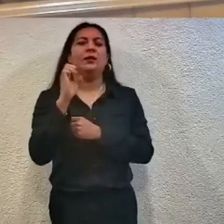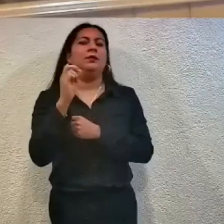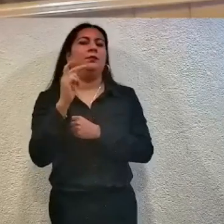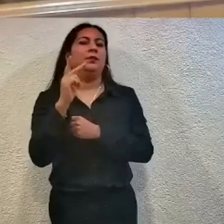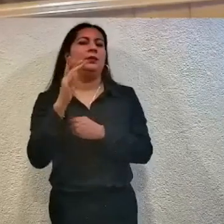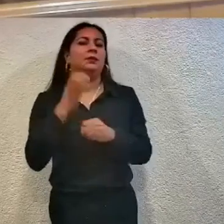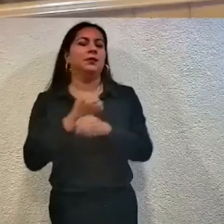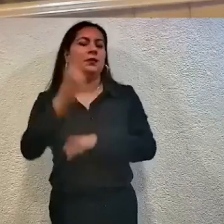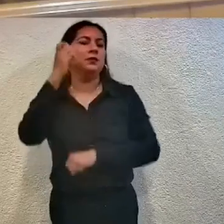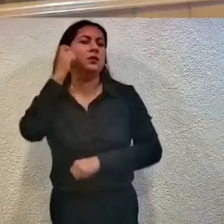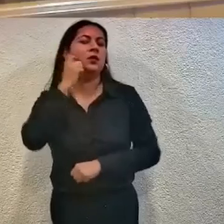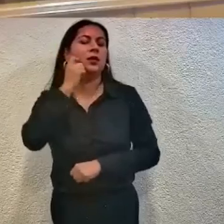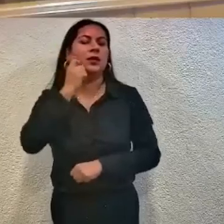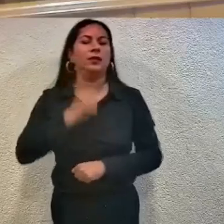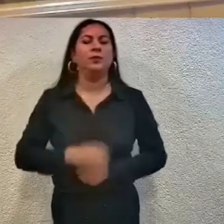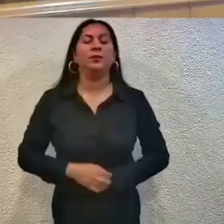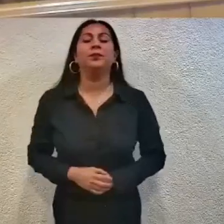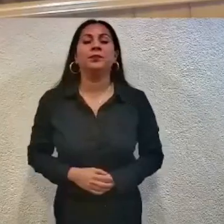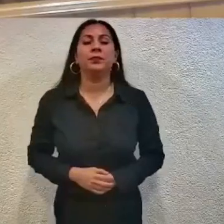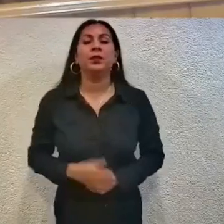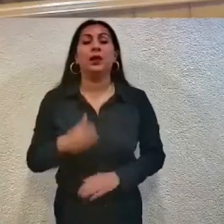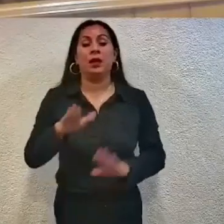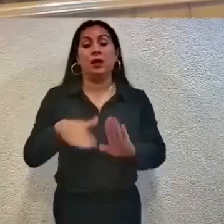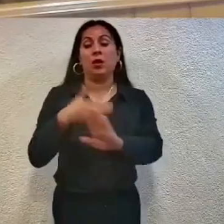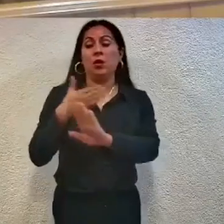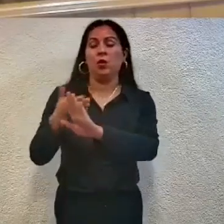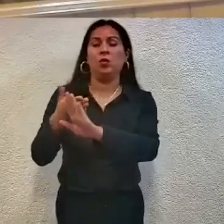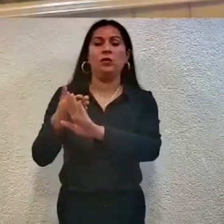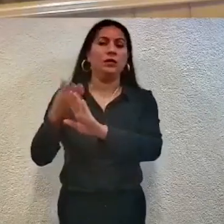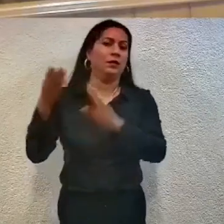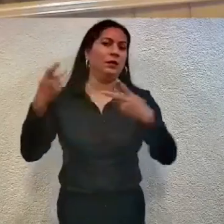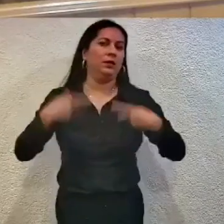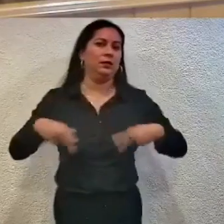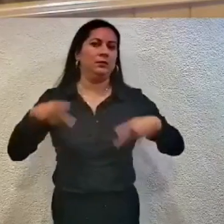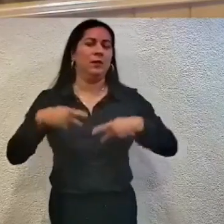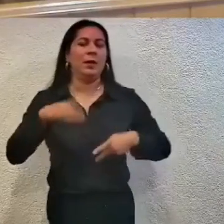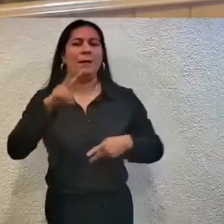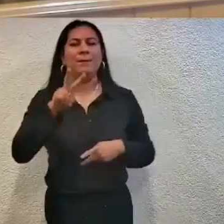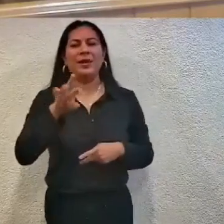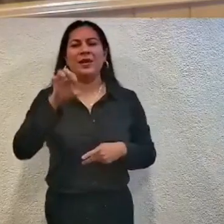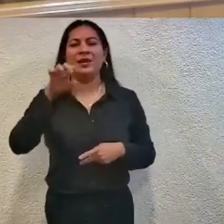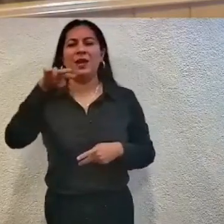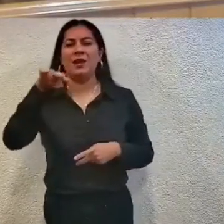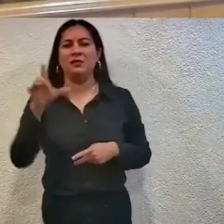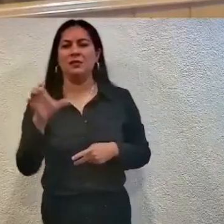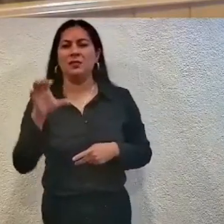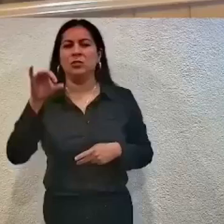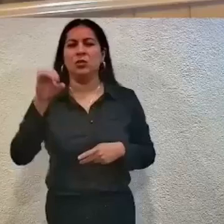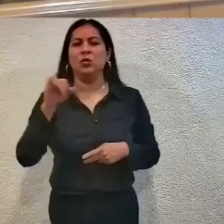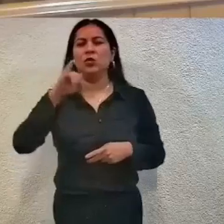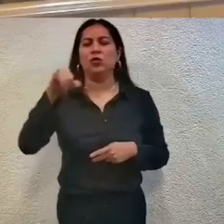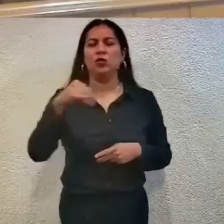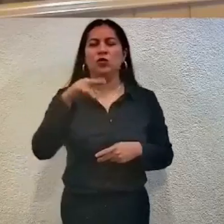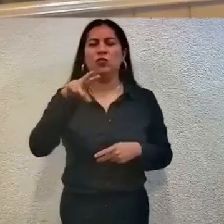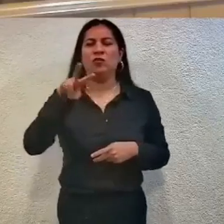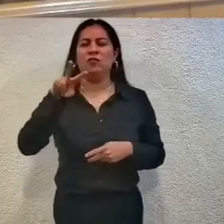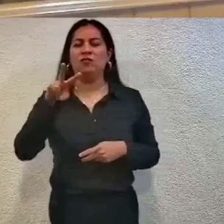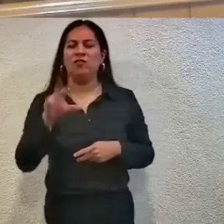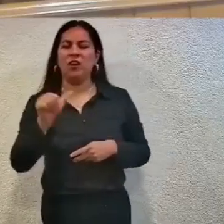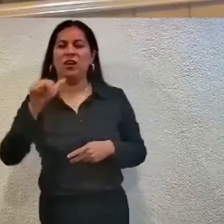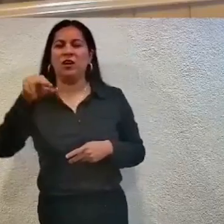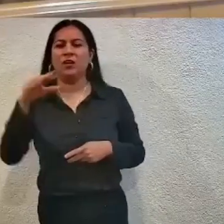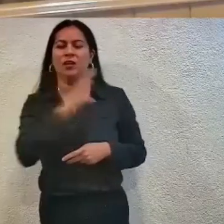del Instituto Electoral y de Participación Ciudadana del Estado de Guerrero, en contra de los ciudadanos Venancio Díaz Arroyo